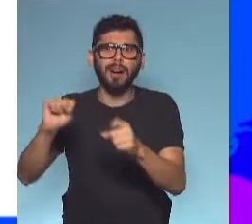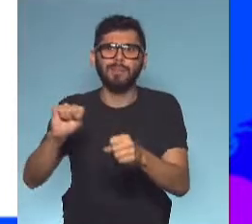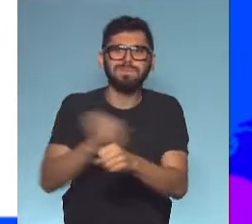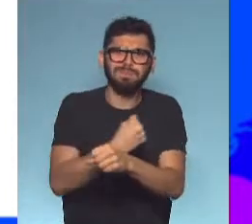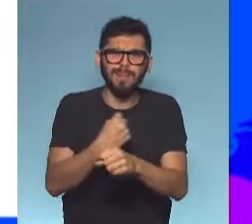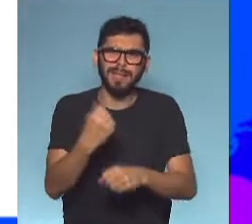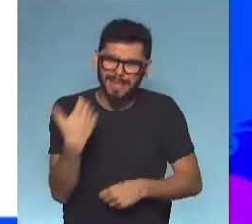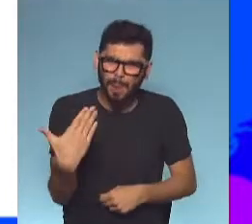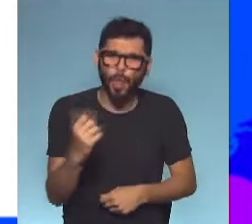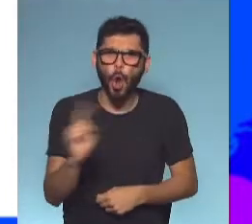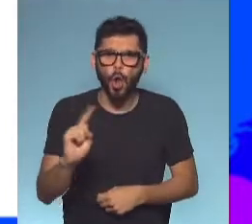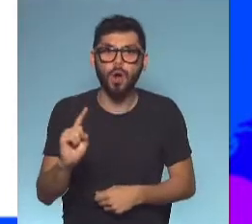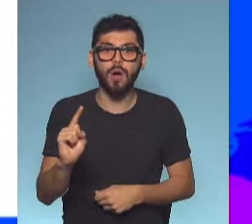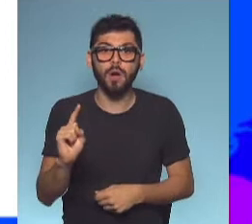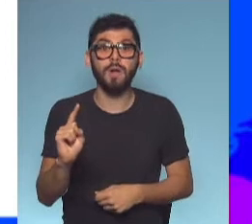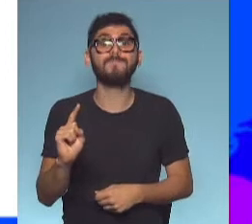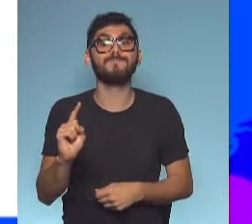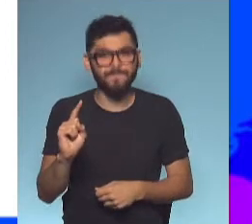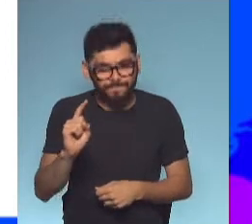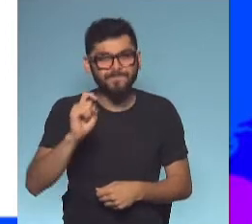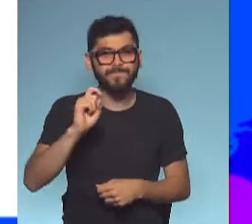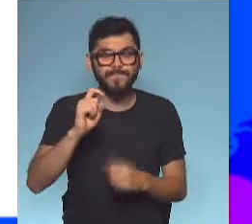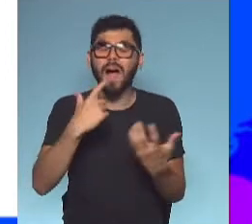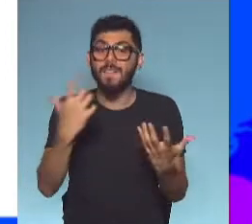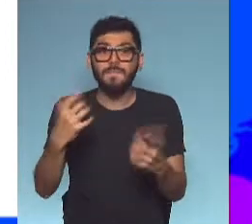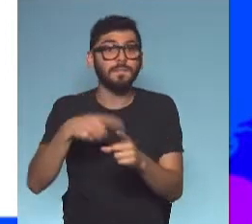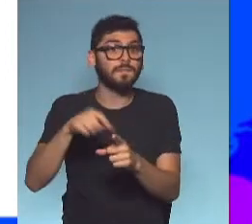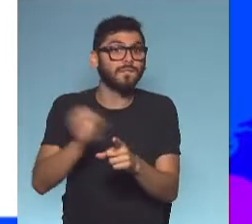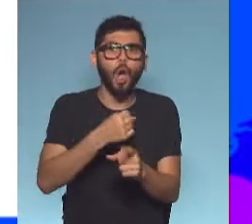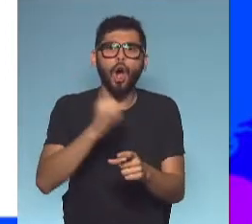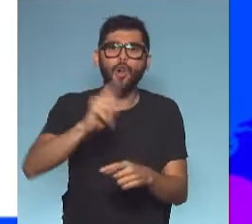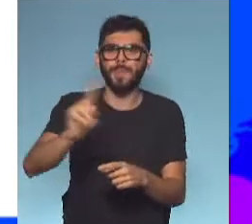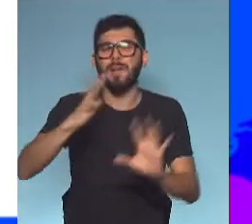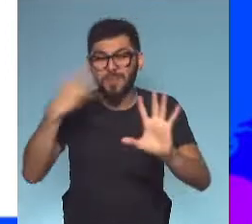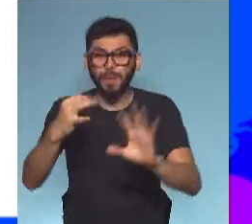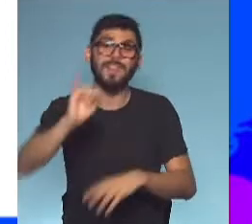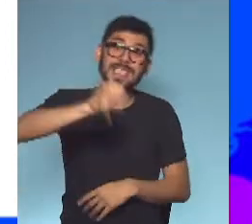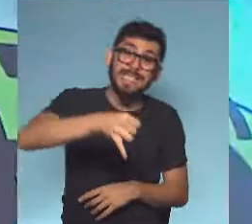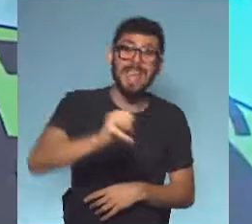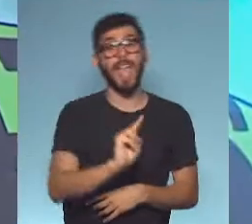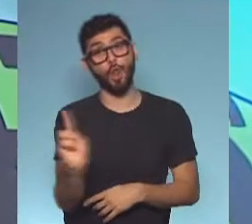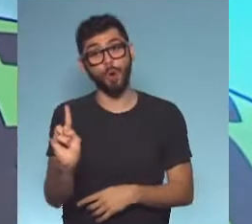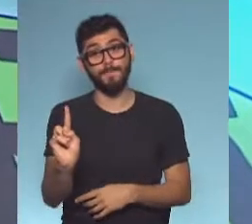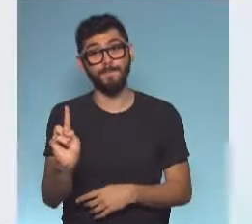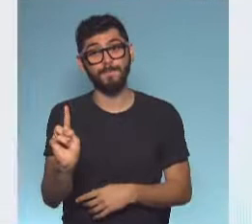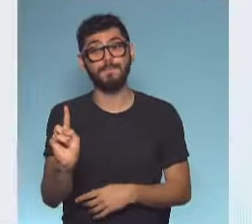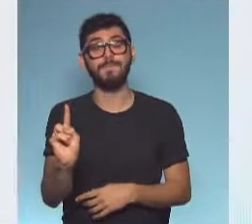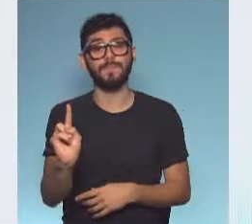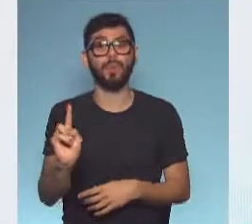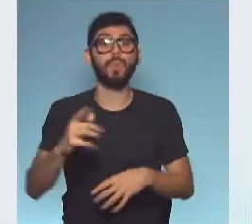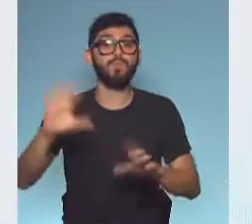Que muchas veces dicen esto. ¿Se puede fracturar? En realidad sí y no. Porque podemos tener